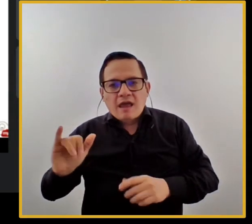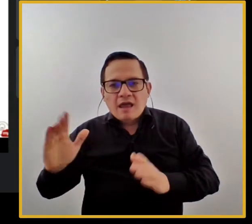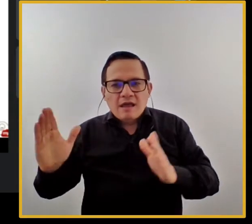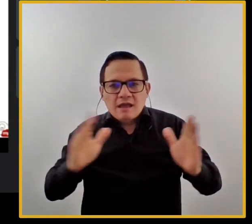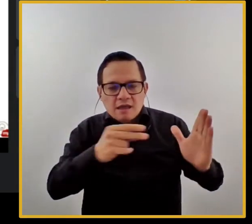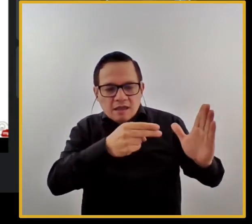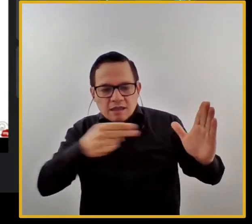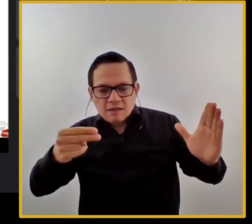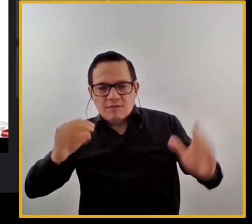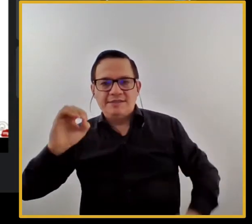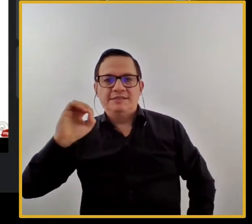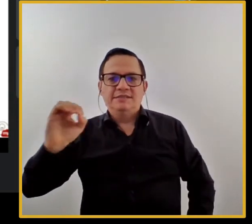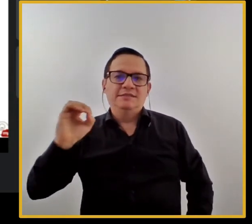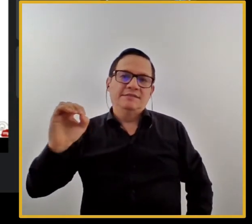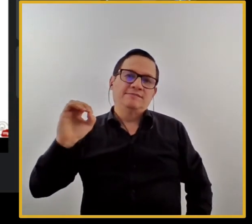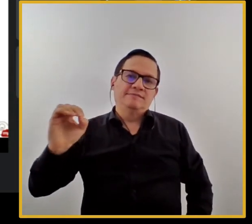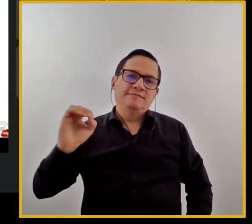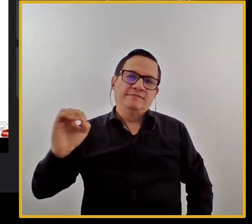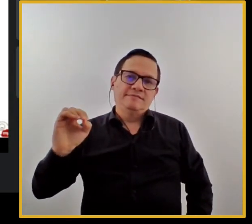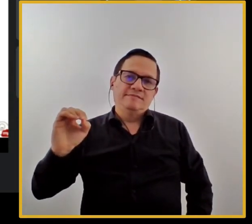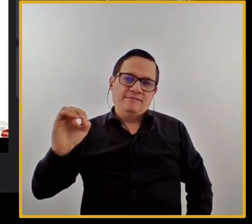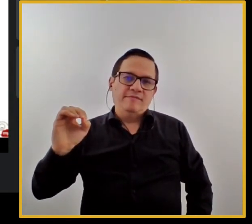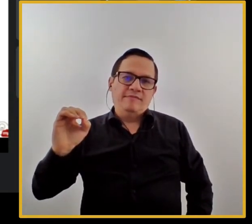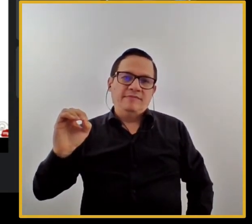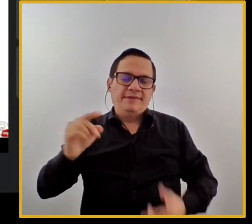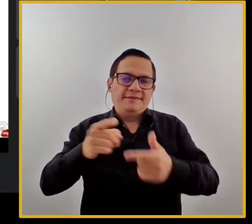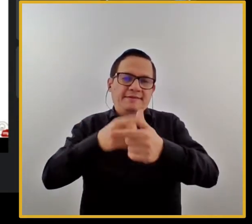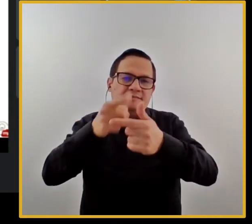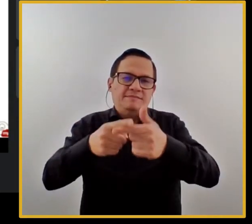igual a 0, ¿cierto? Entonces,